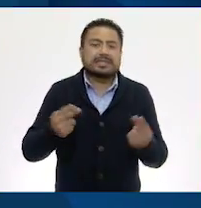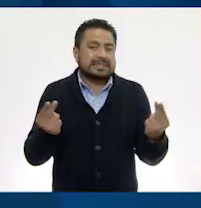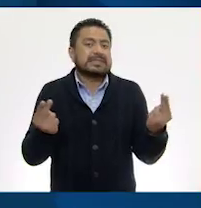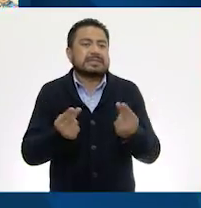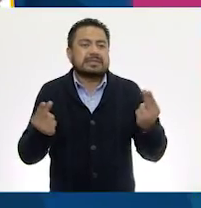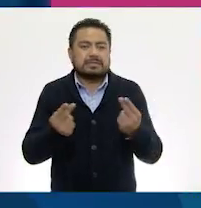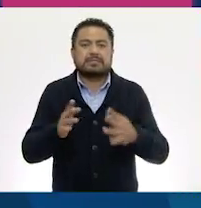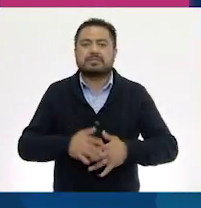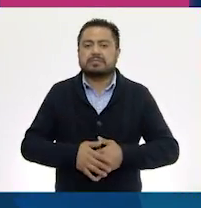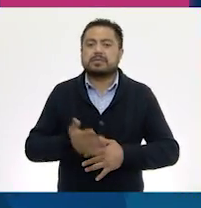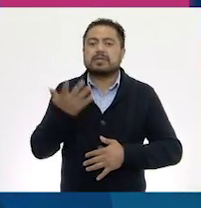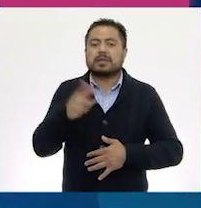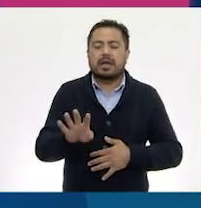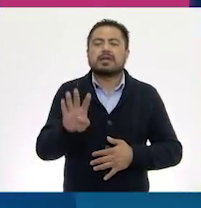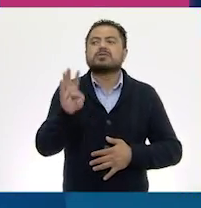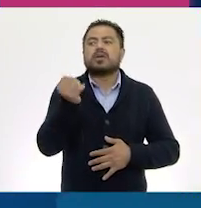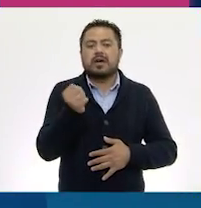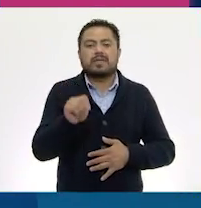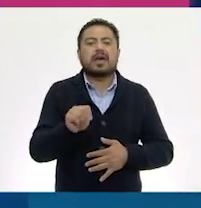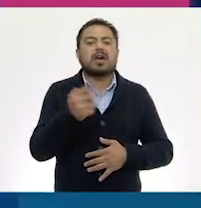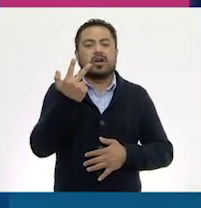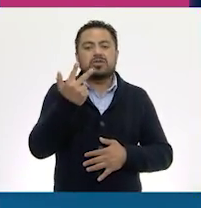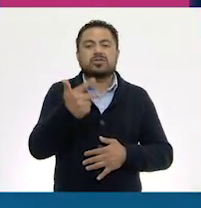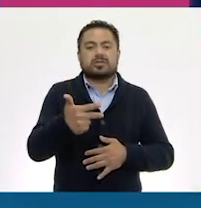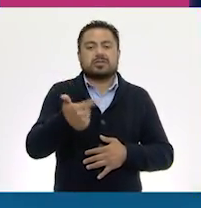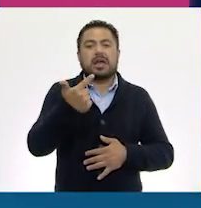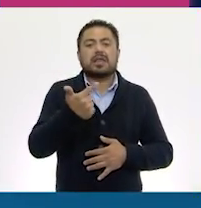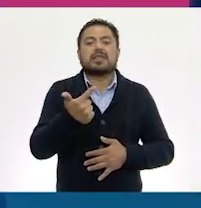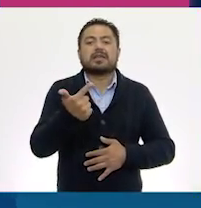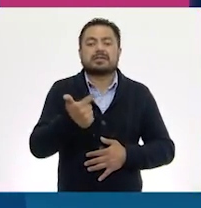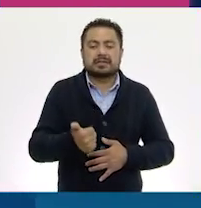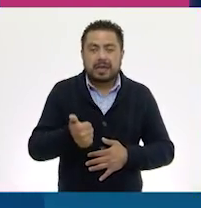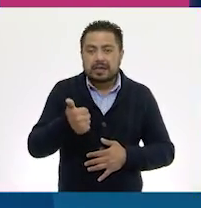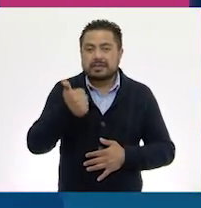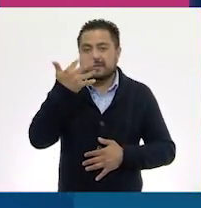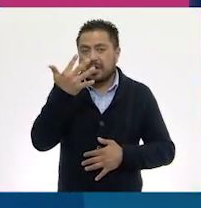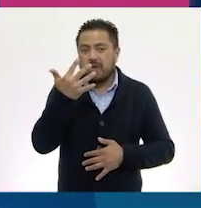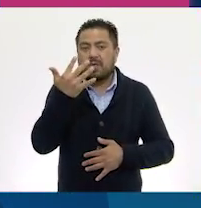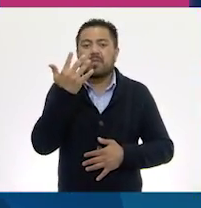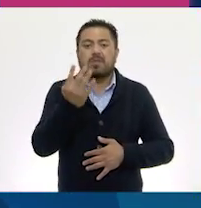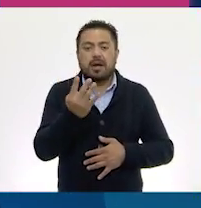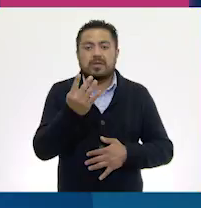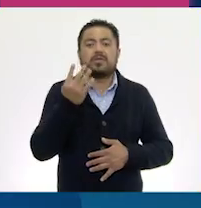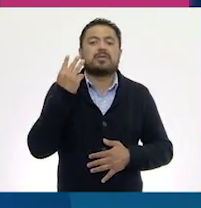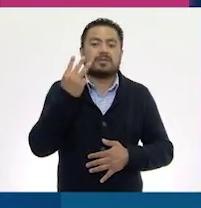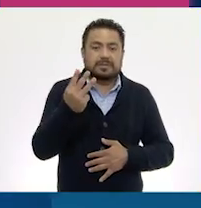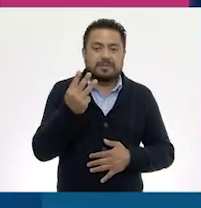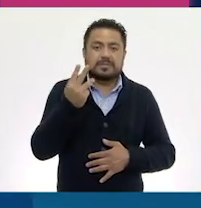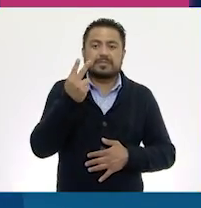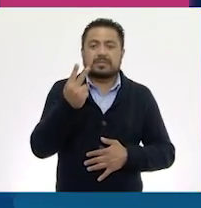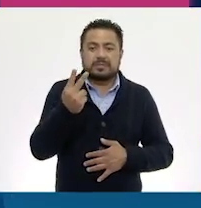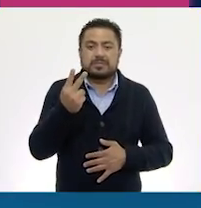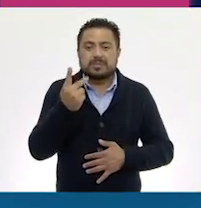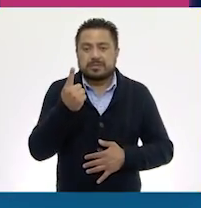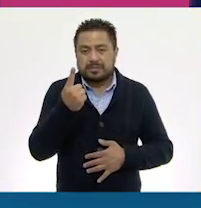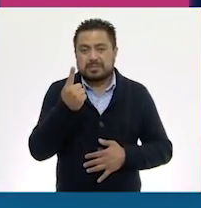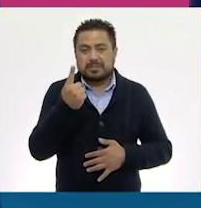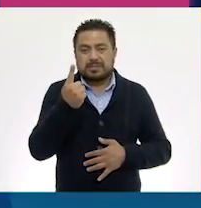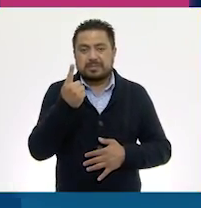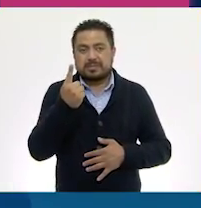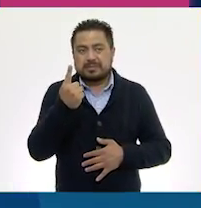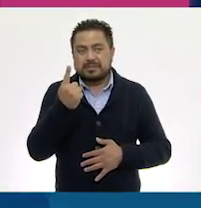necesitamos. 10, 9, 8, 7, 6, 5, 4, 3,